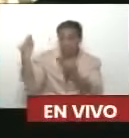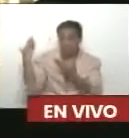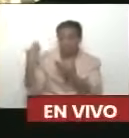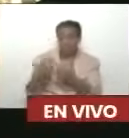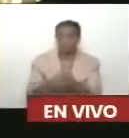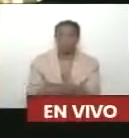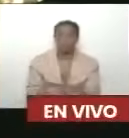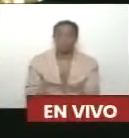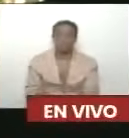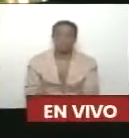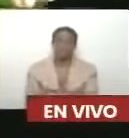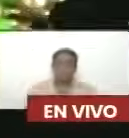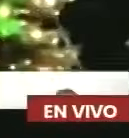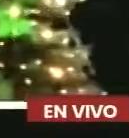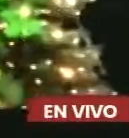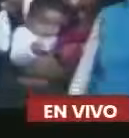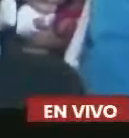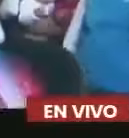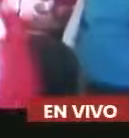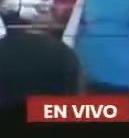Más Democracia. Adelante.